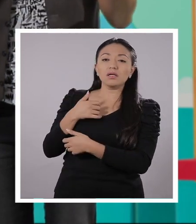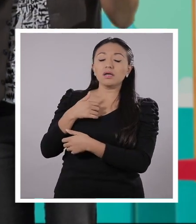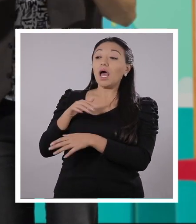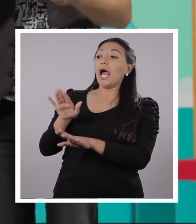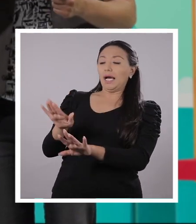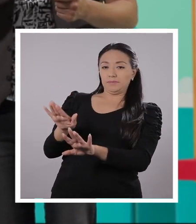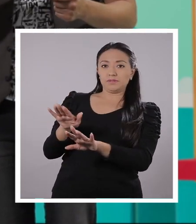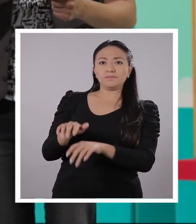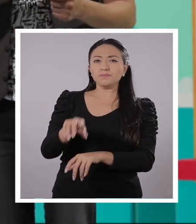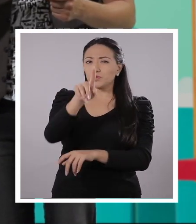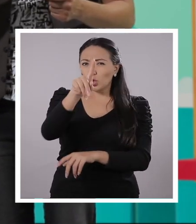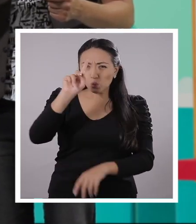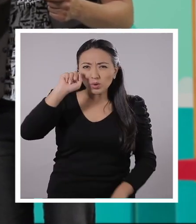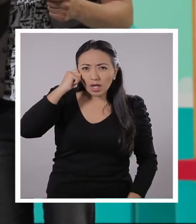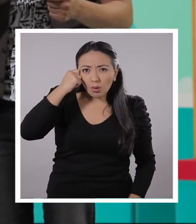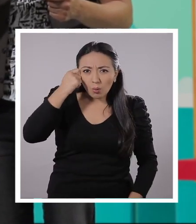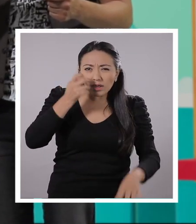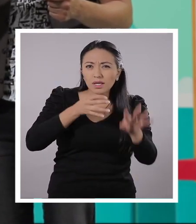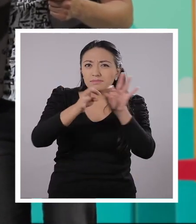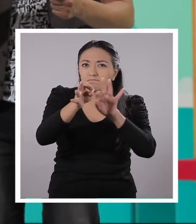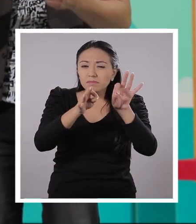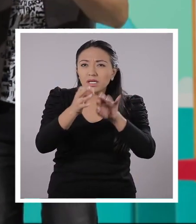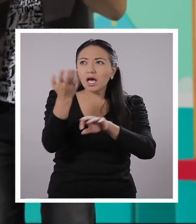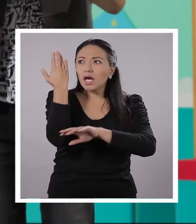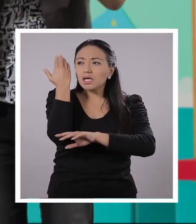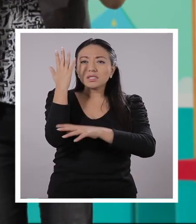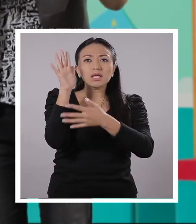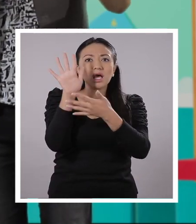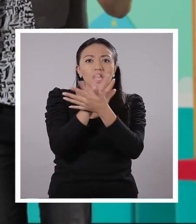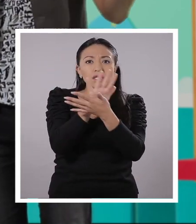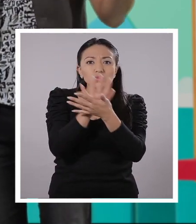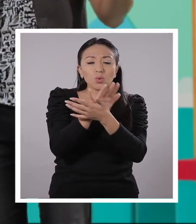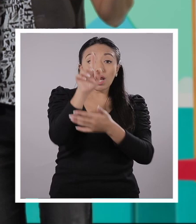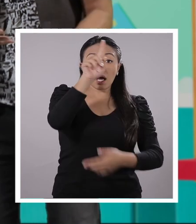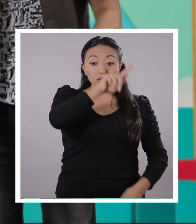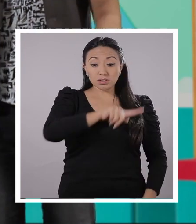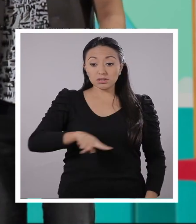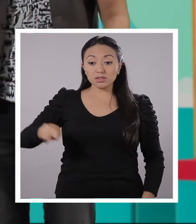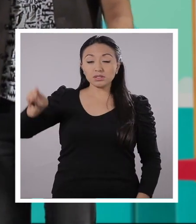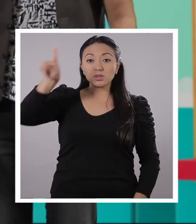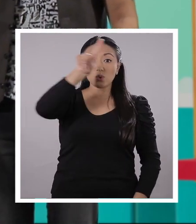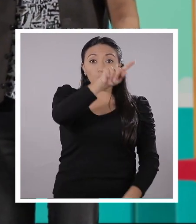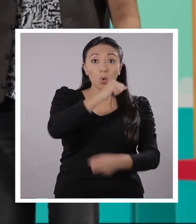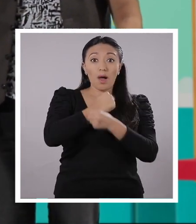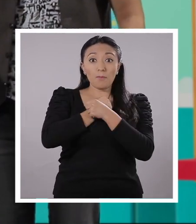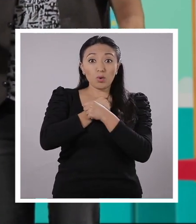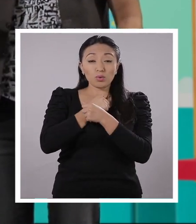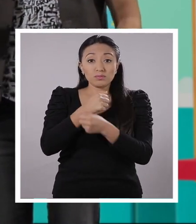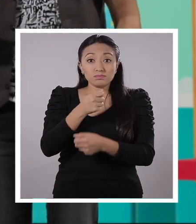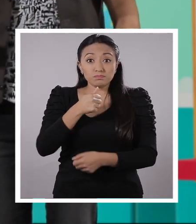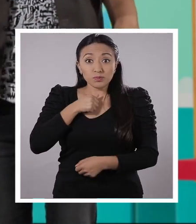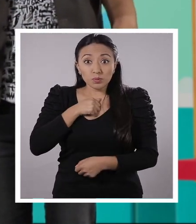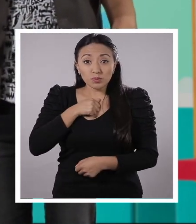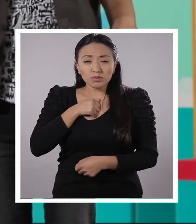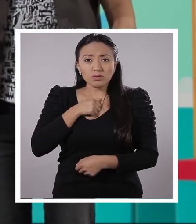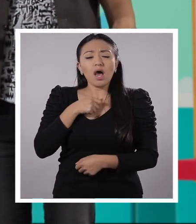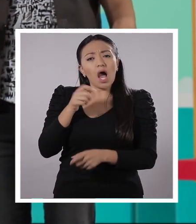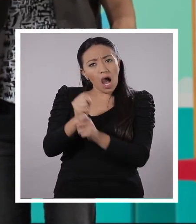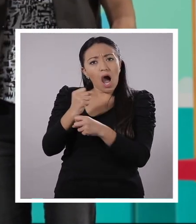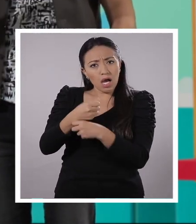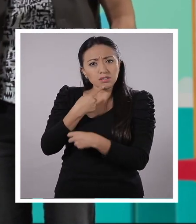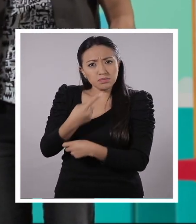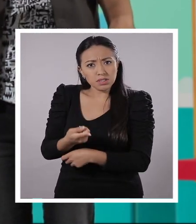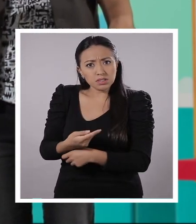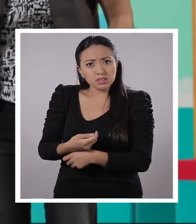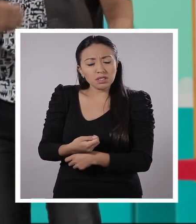hagamos algo. ¿Recuerdas eso que nos enseñaron en la escuela? El círculo de autoestima. Y yo le dije, por supuesto. Me dijo, hazlo.